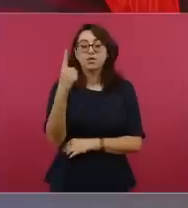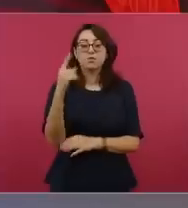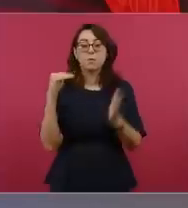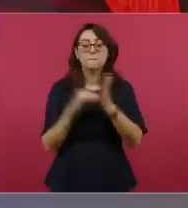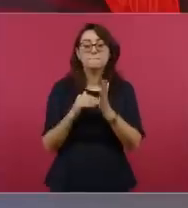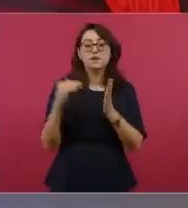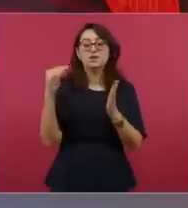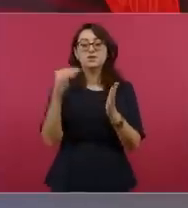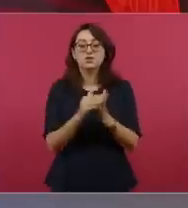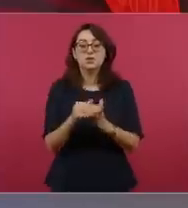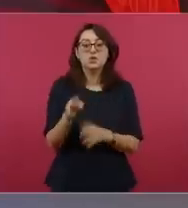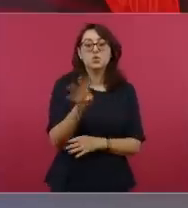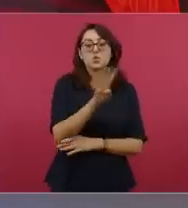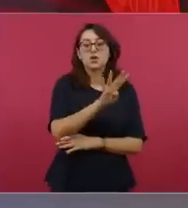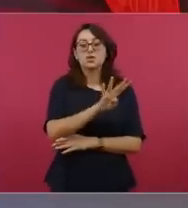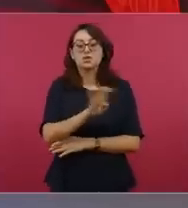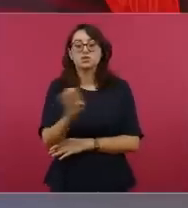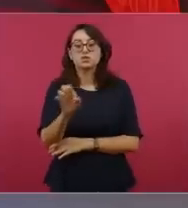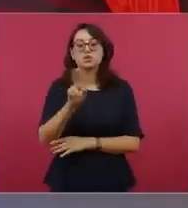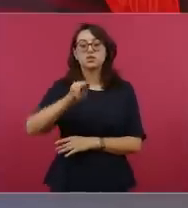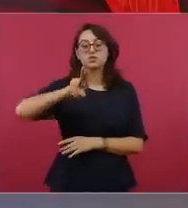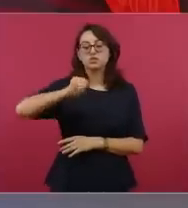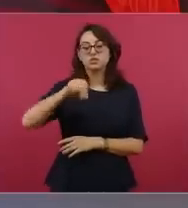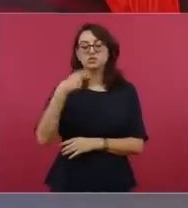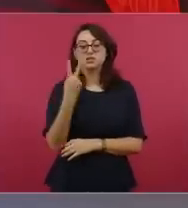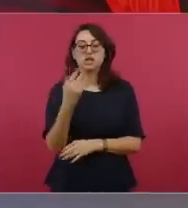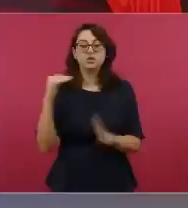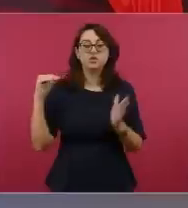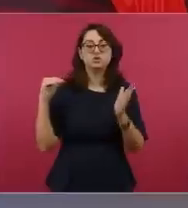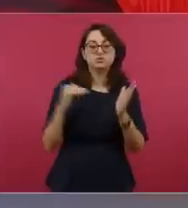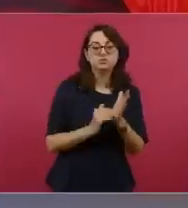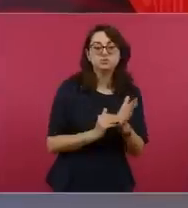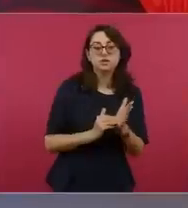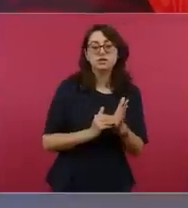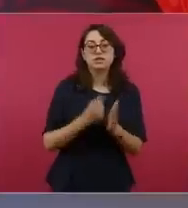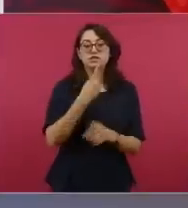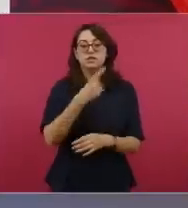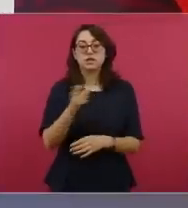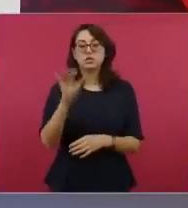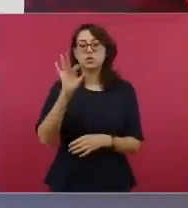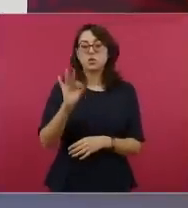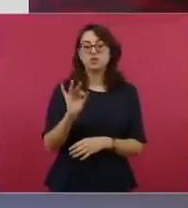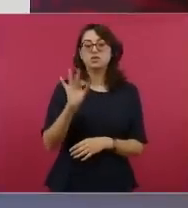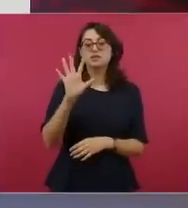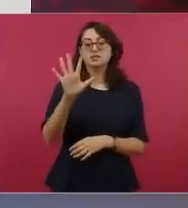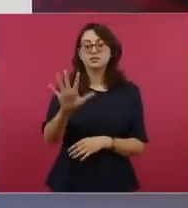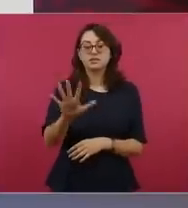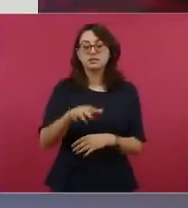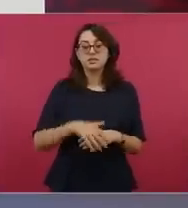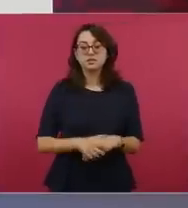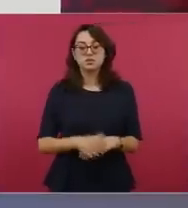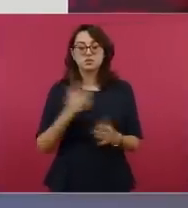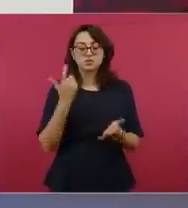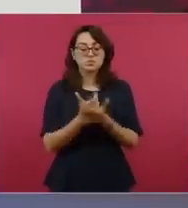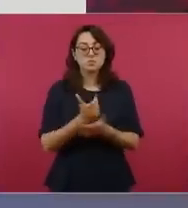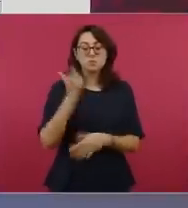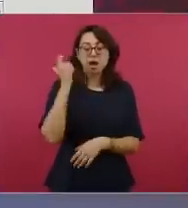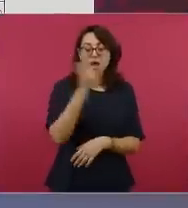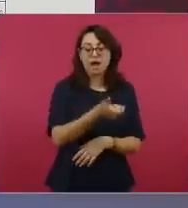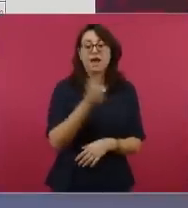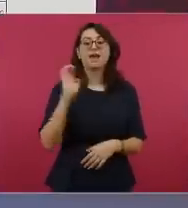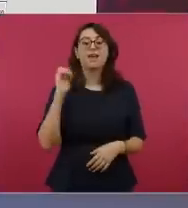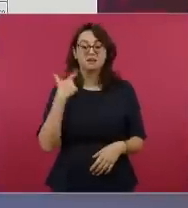cuatrocientos ochenta Y dos mil ciento cuarenta y cinco pesos setenta y nueve centavos